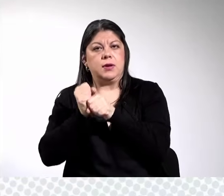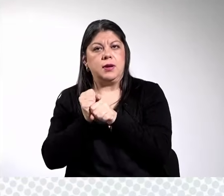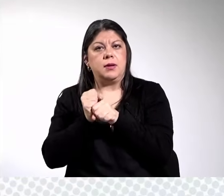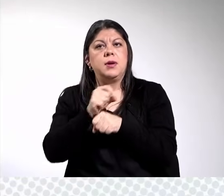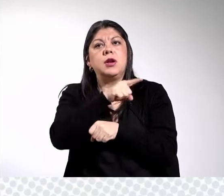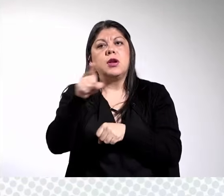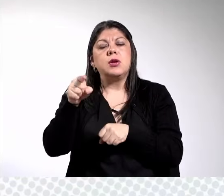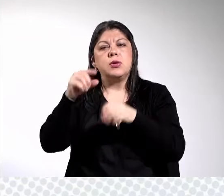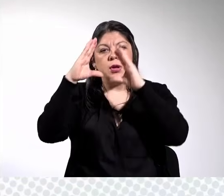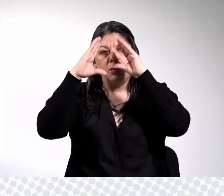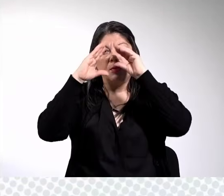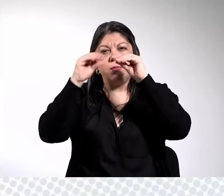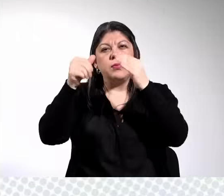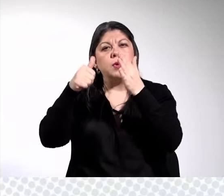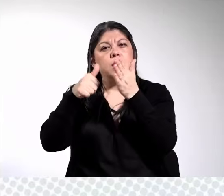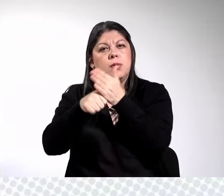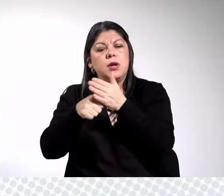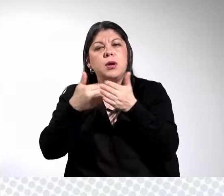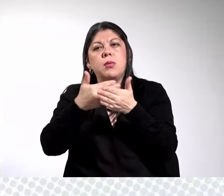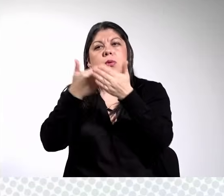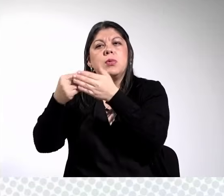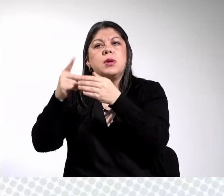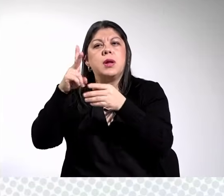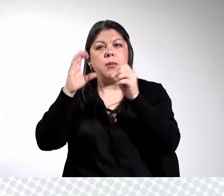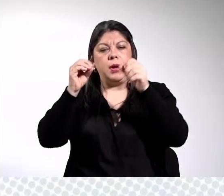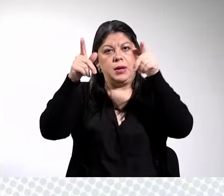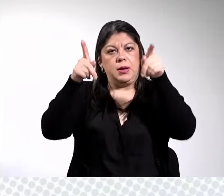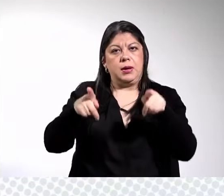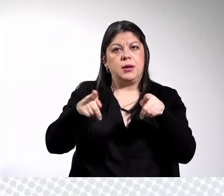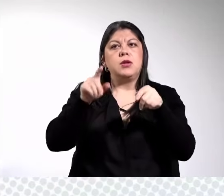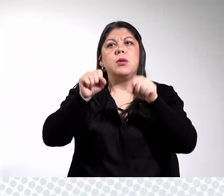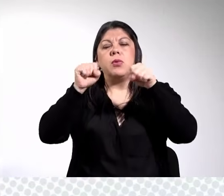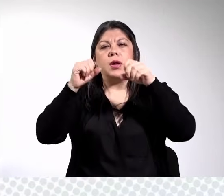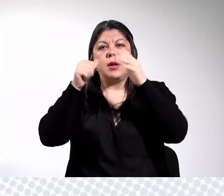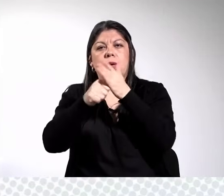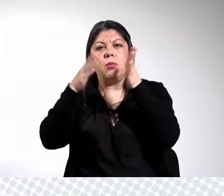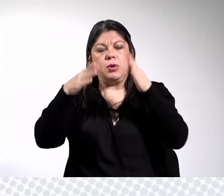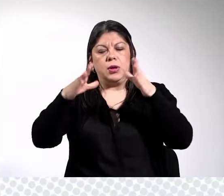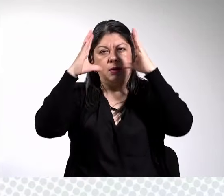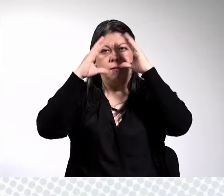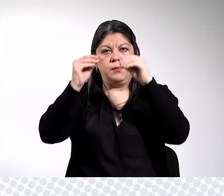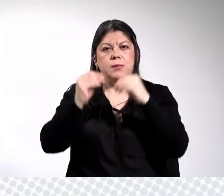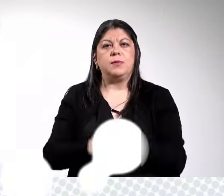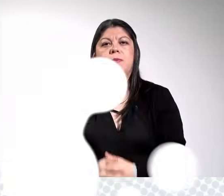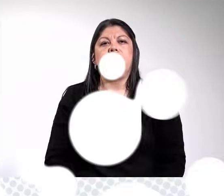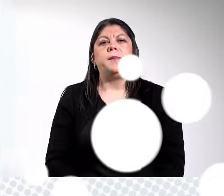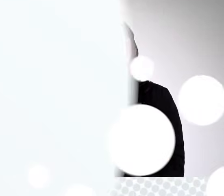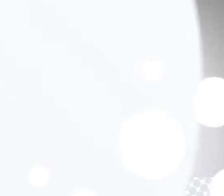Elecciones para que usted conozca las propuestas de las 20 candidaturas y pueda ser un votante informado.